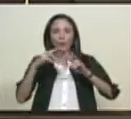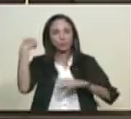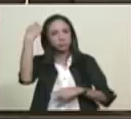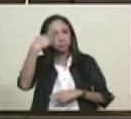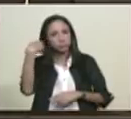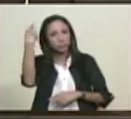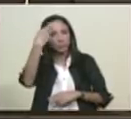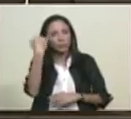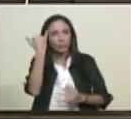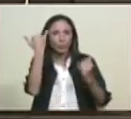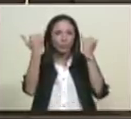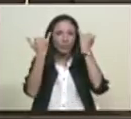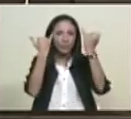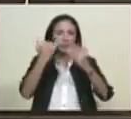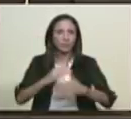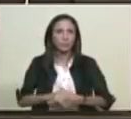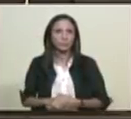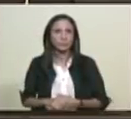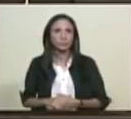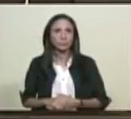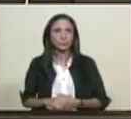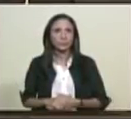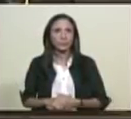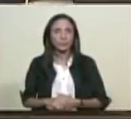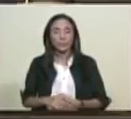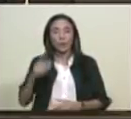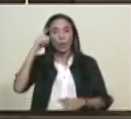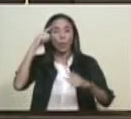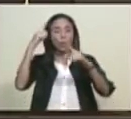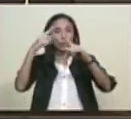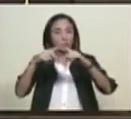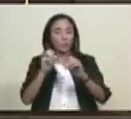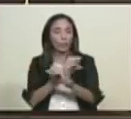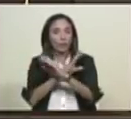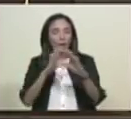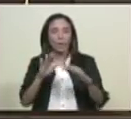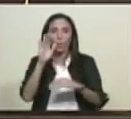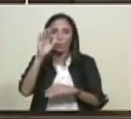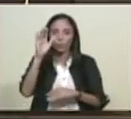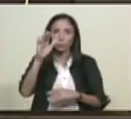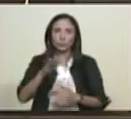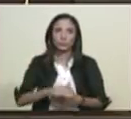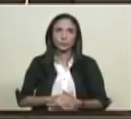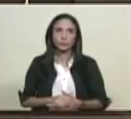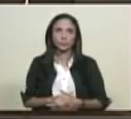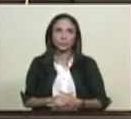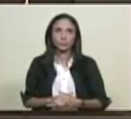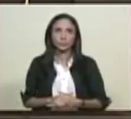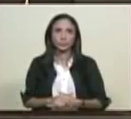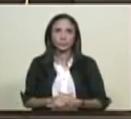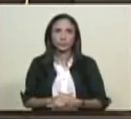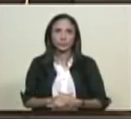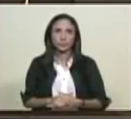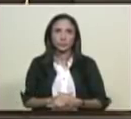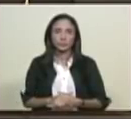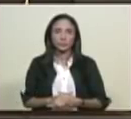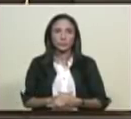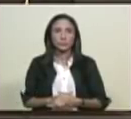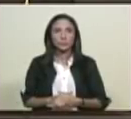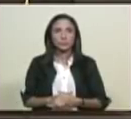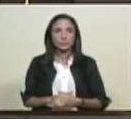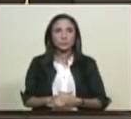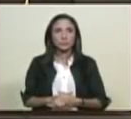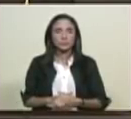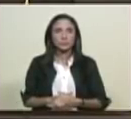mueven, reflexión sobre las grandes tareas que van hacia el futuro. Yo recuerdo